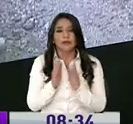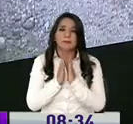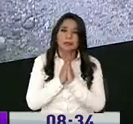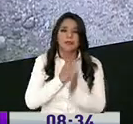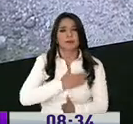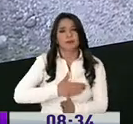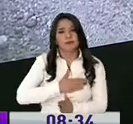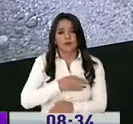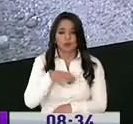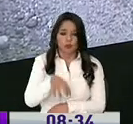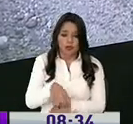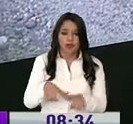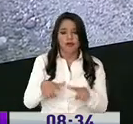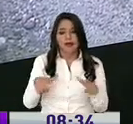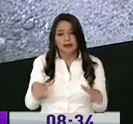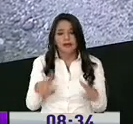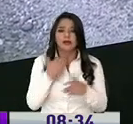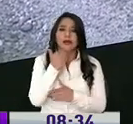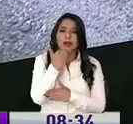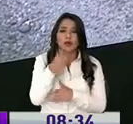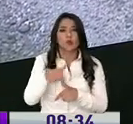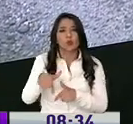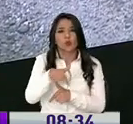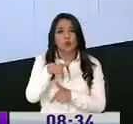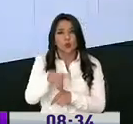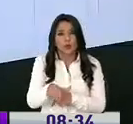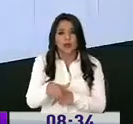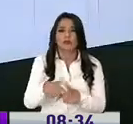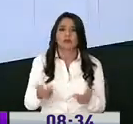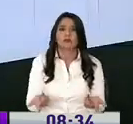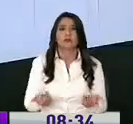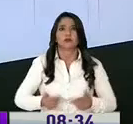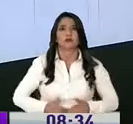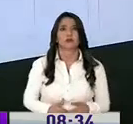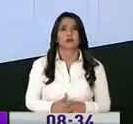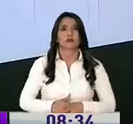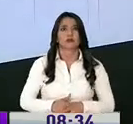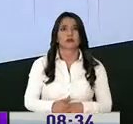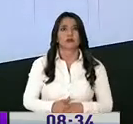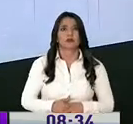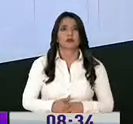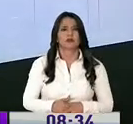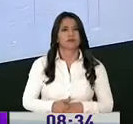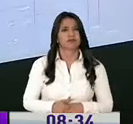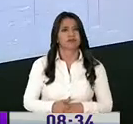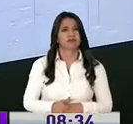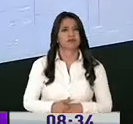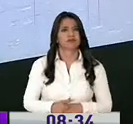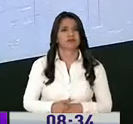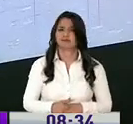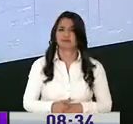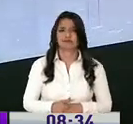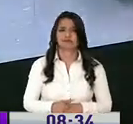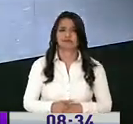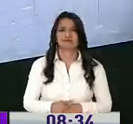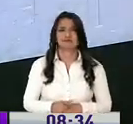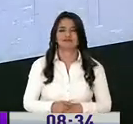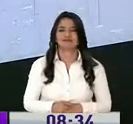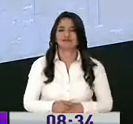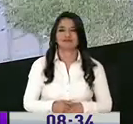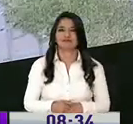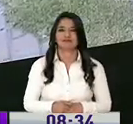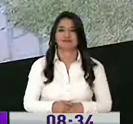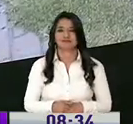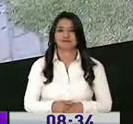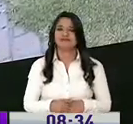tengo un hueco que va creciendo, parece hueco ya de embarazada. Nada, no le hacen caso. Alguien debe, y vuelvo y